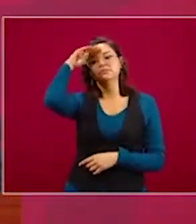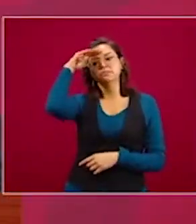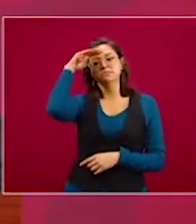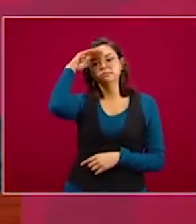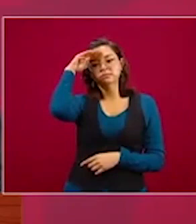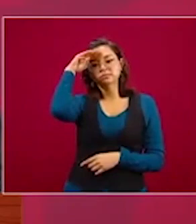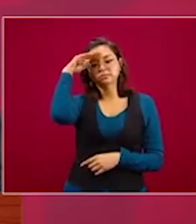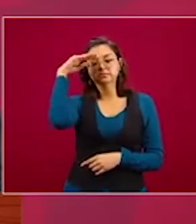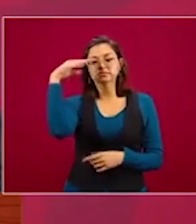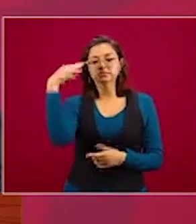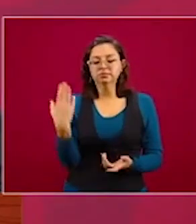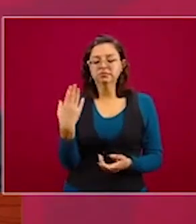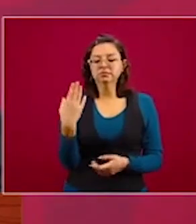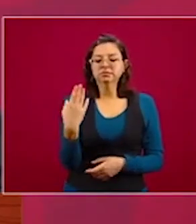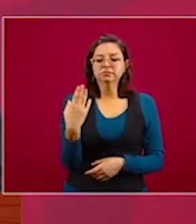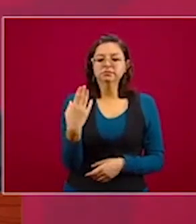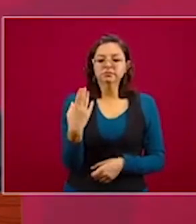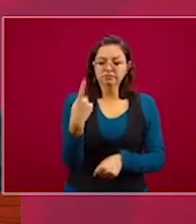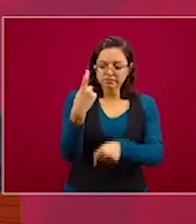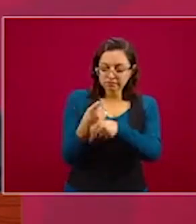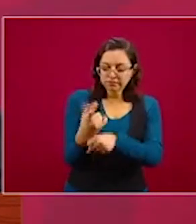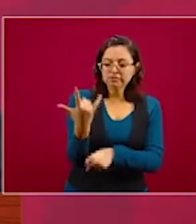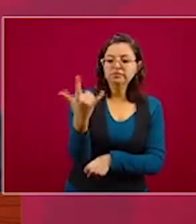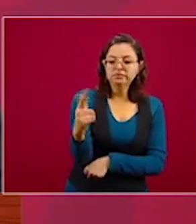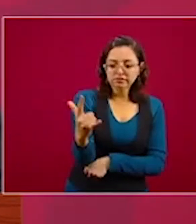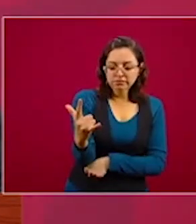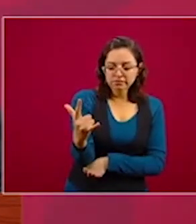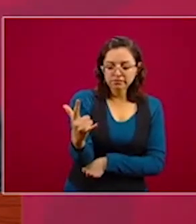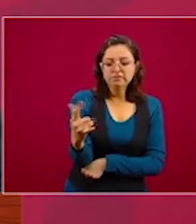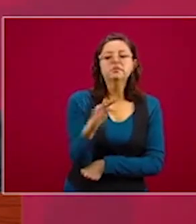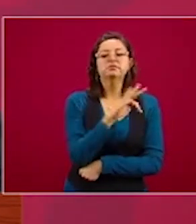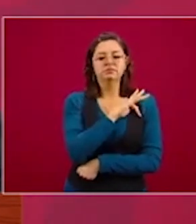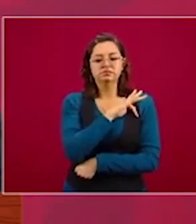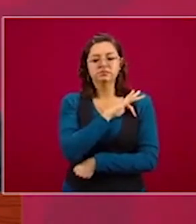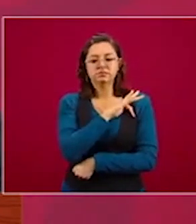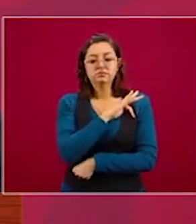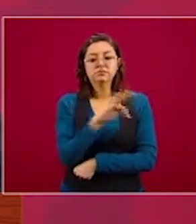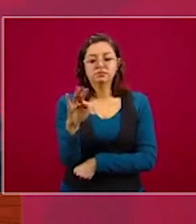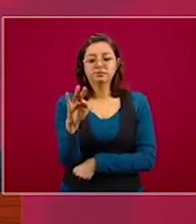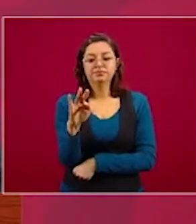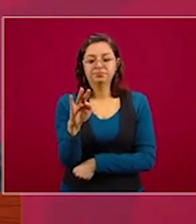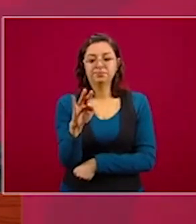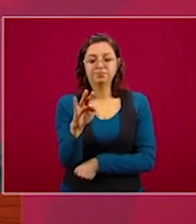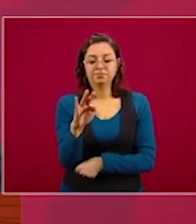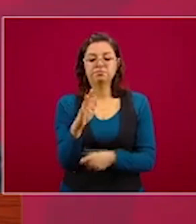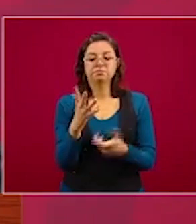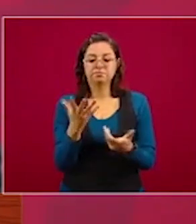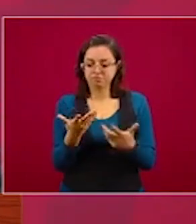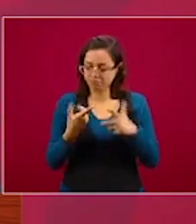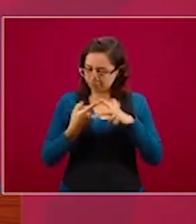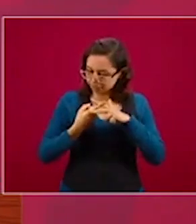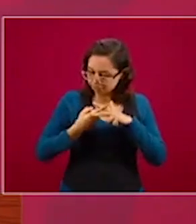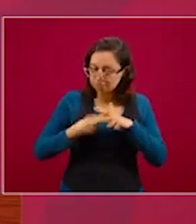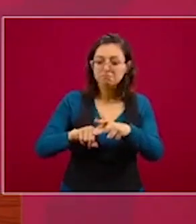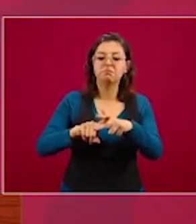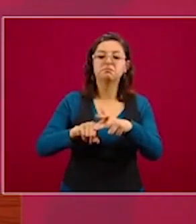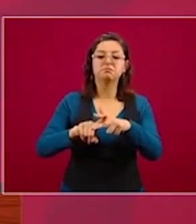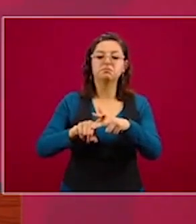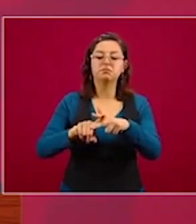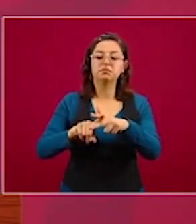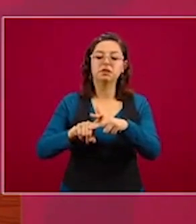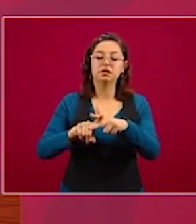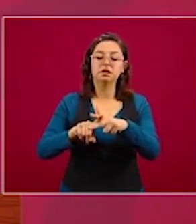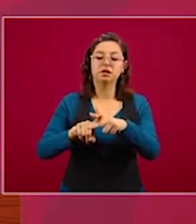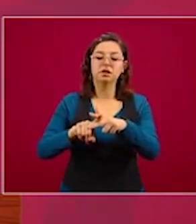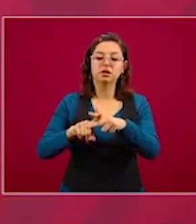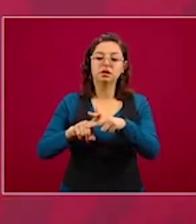ya vamos a poder estar en condiciones de